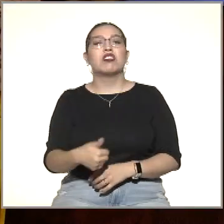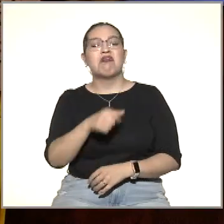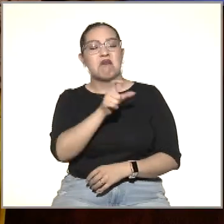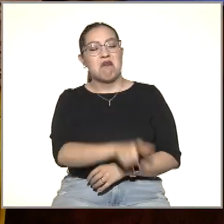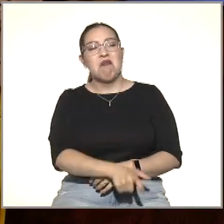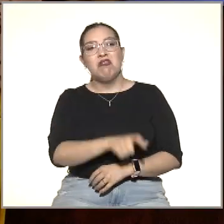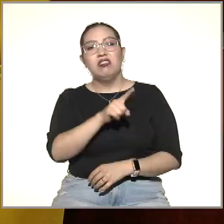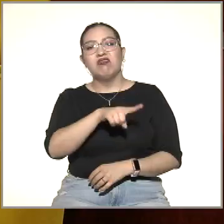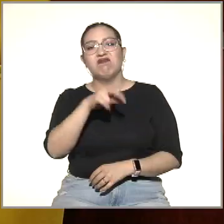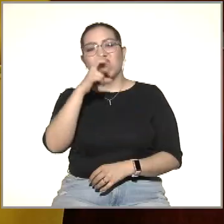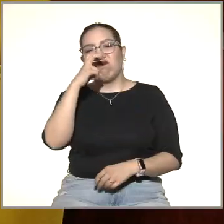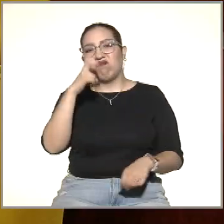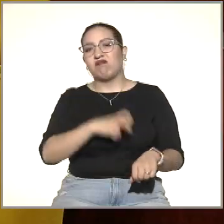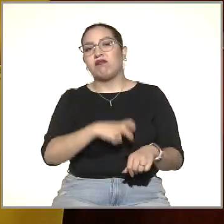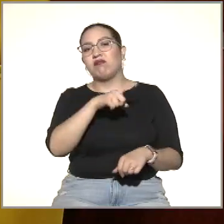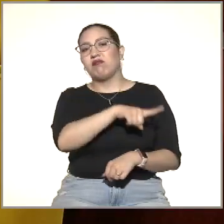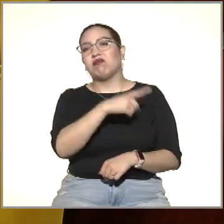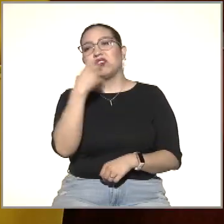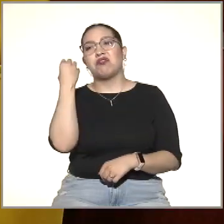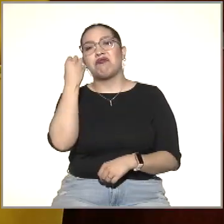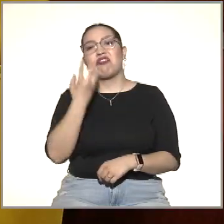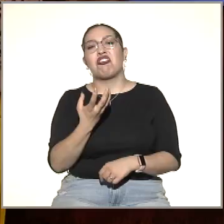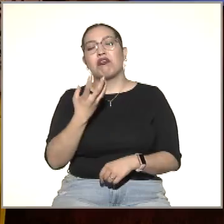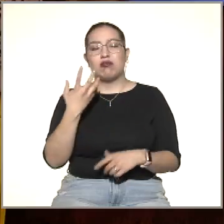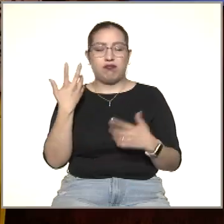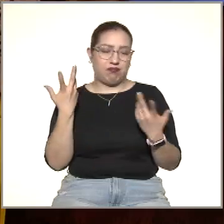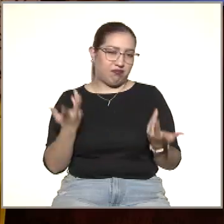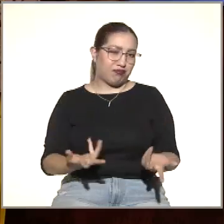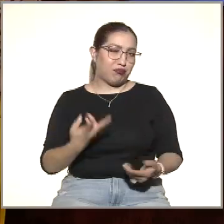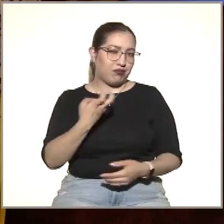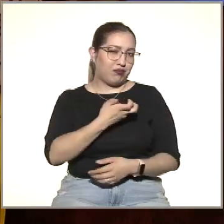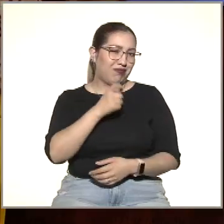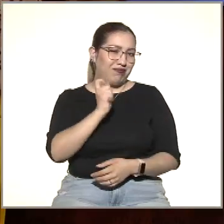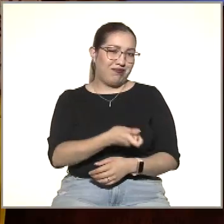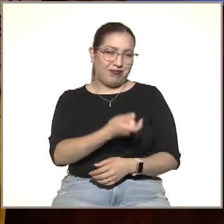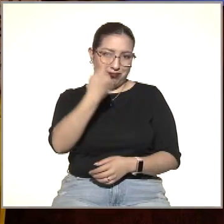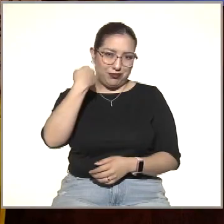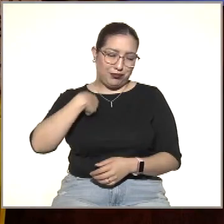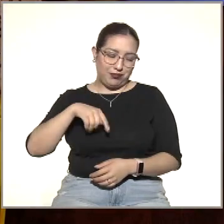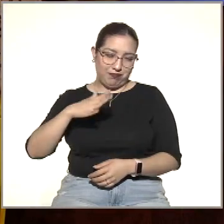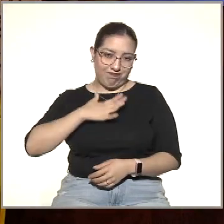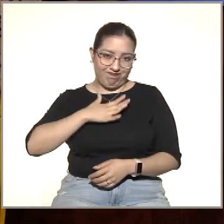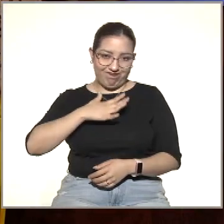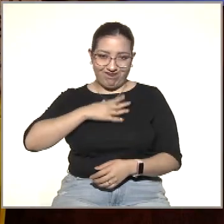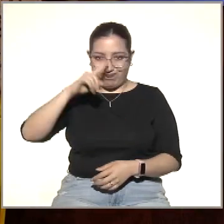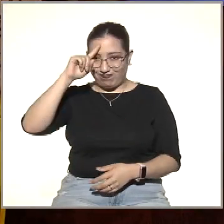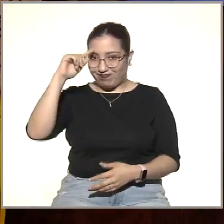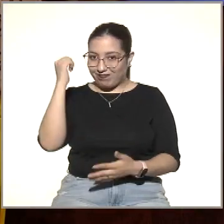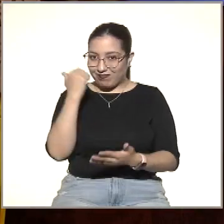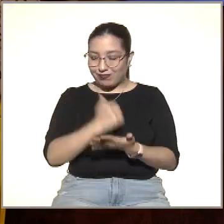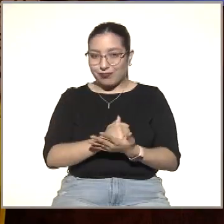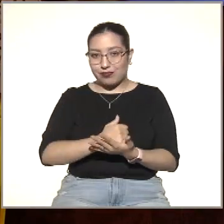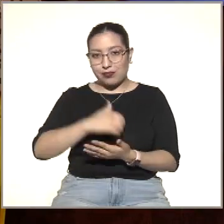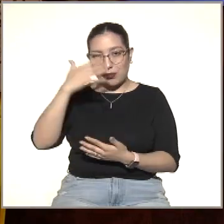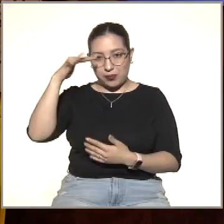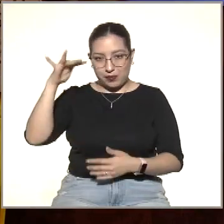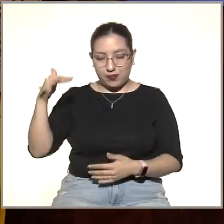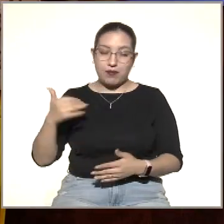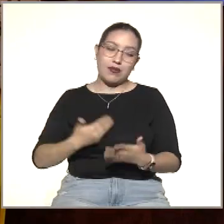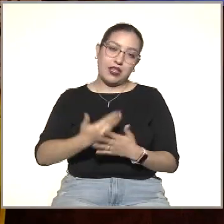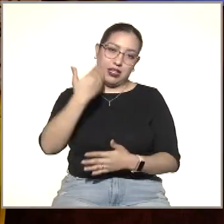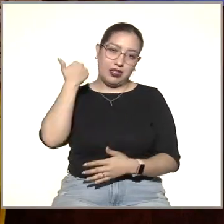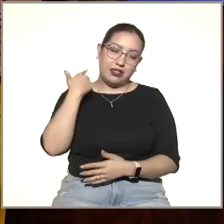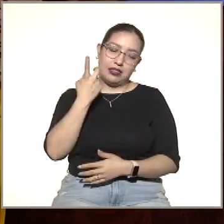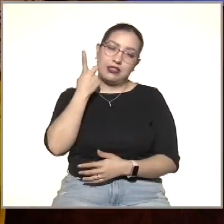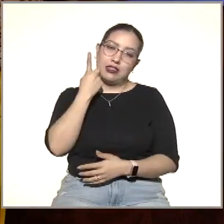necio o flojo? Eso solo puede ser el reflejo de la frustración y traumas del adulto, porque así aprendió o le dijeron el